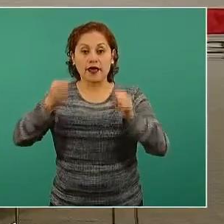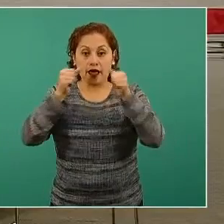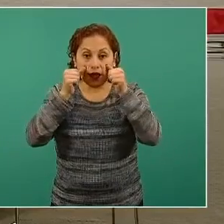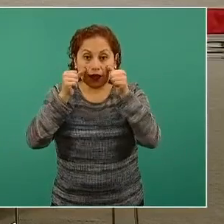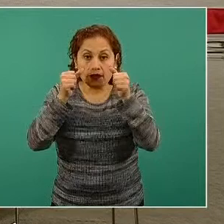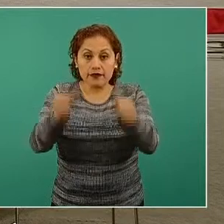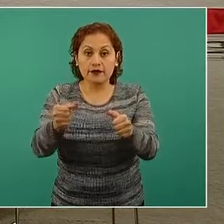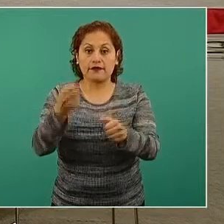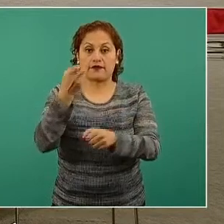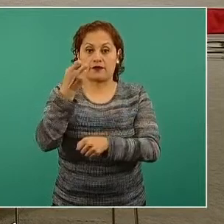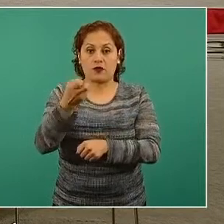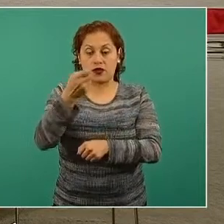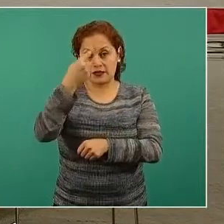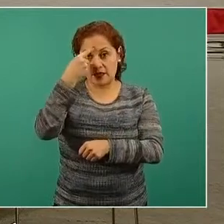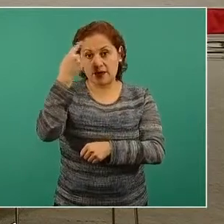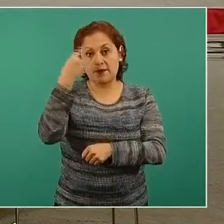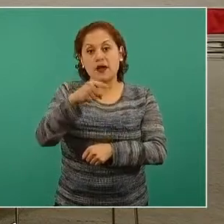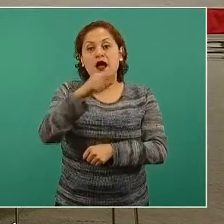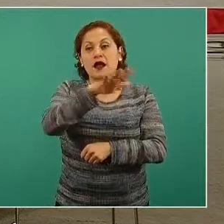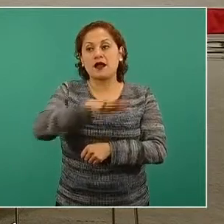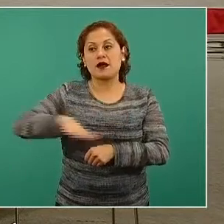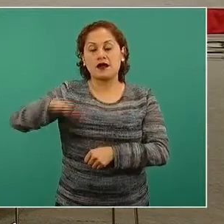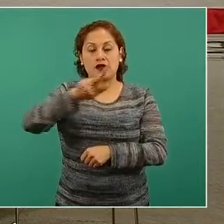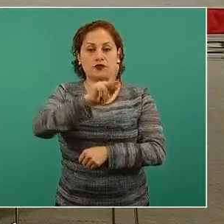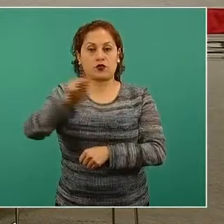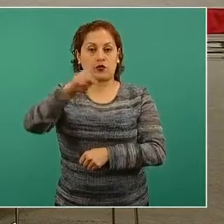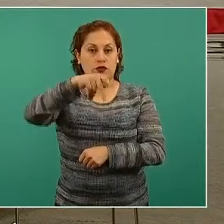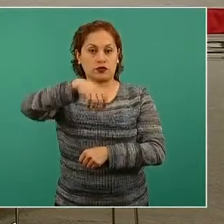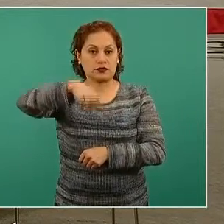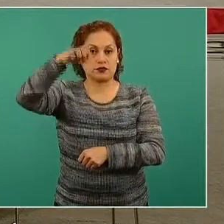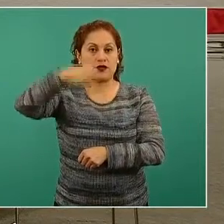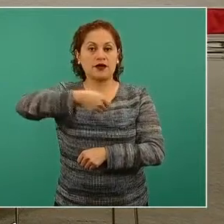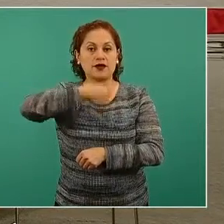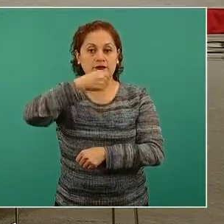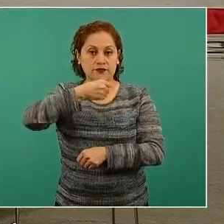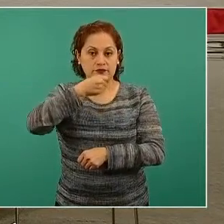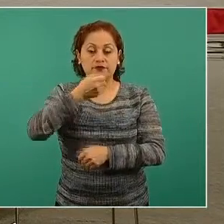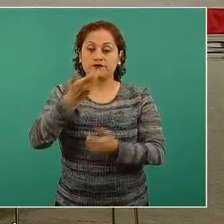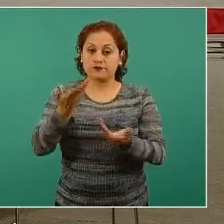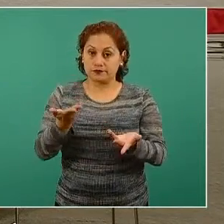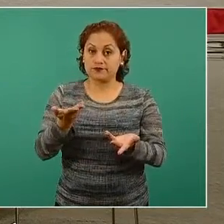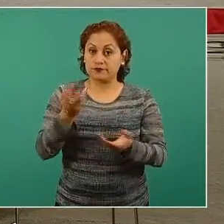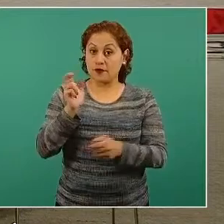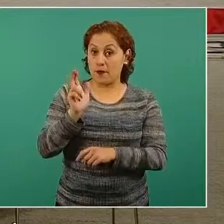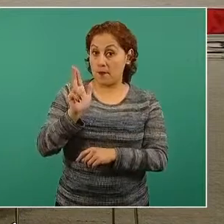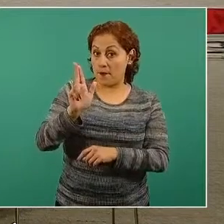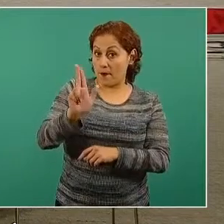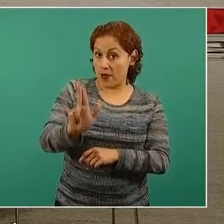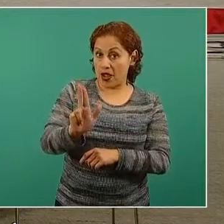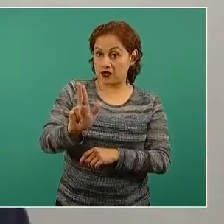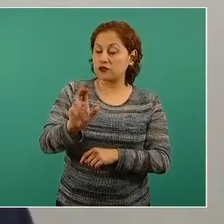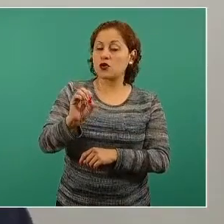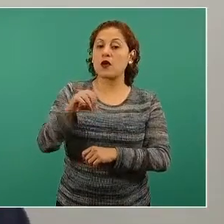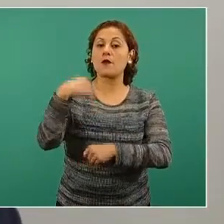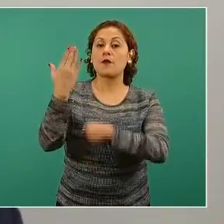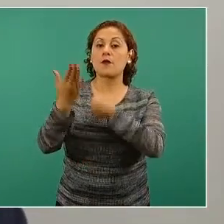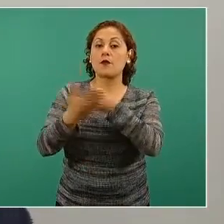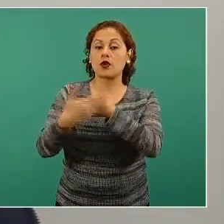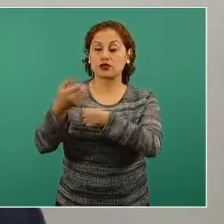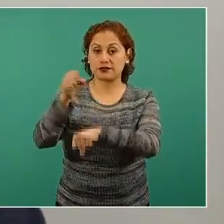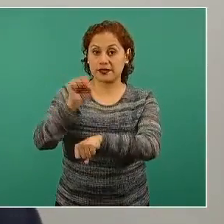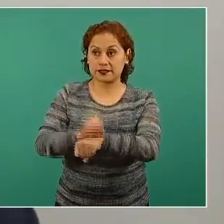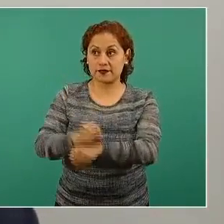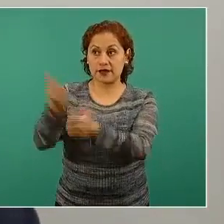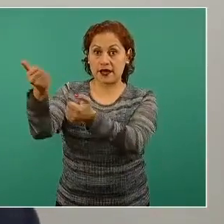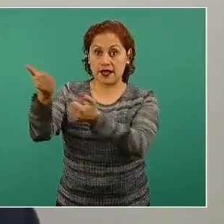con toda la población adulto mayor. Entonces la vacuna Pfizer-BioNTech, que llega la próxima semana, va a